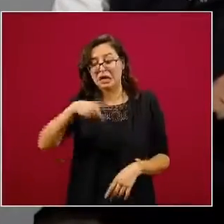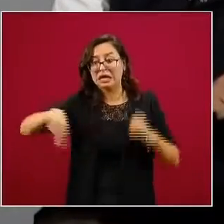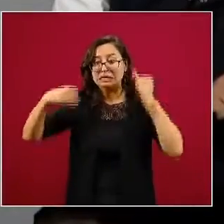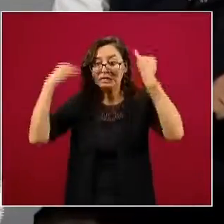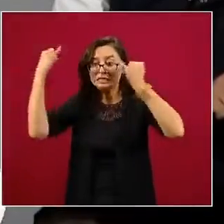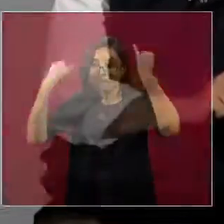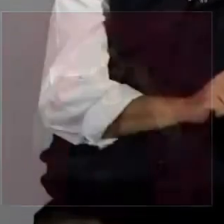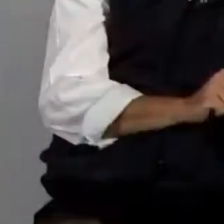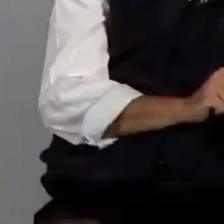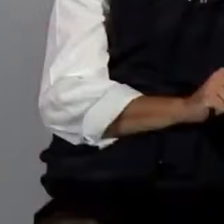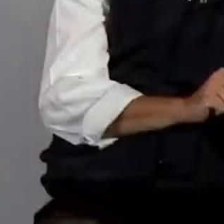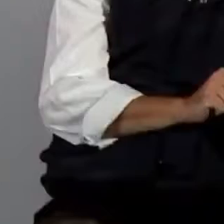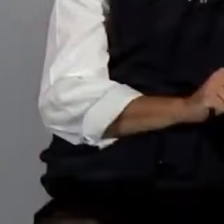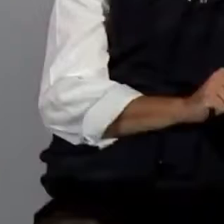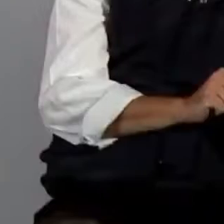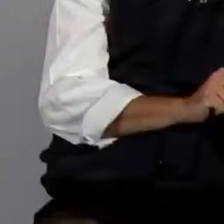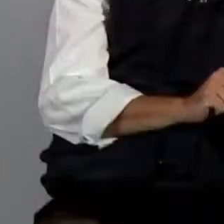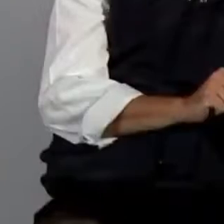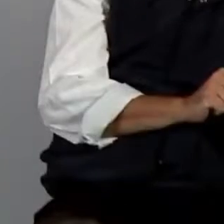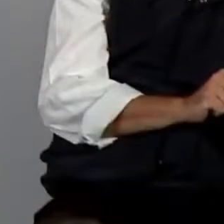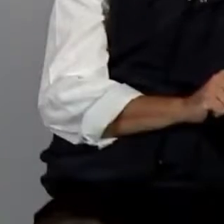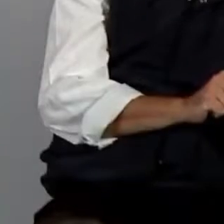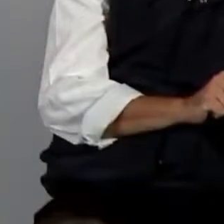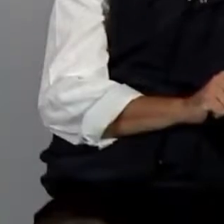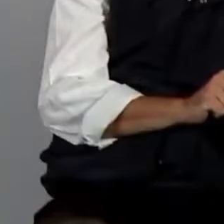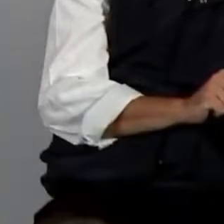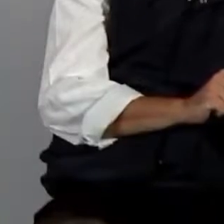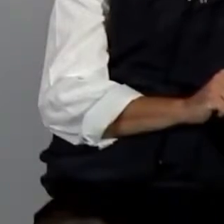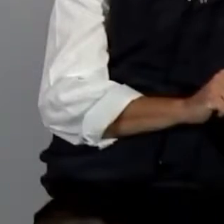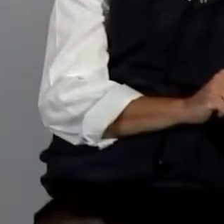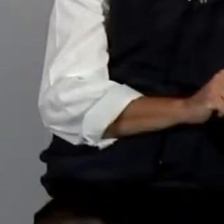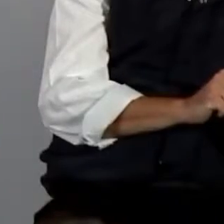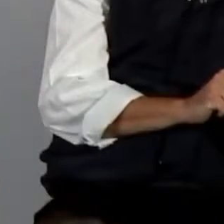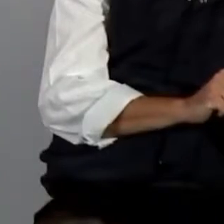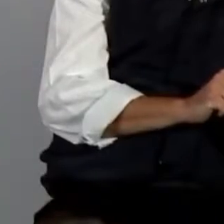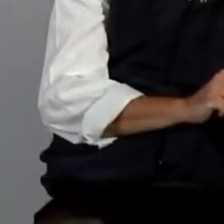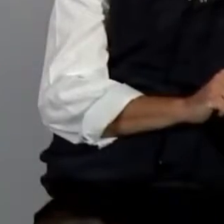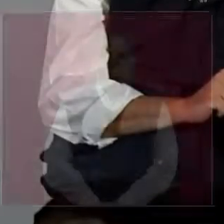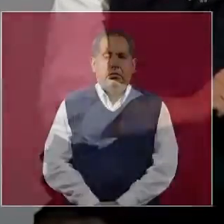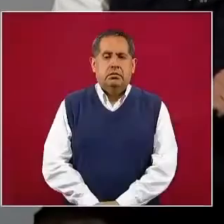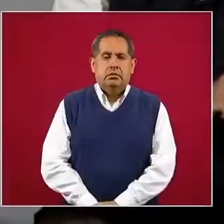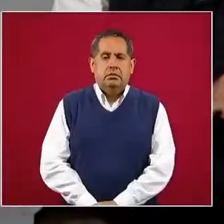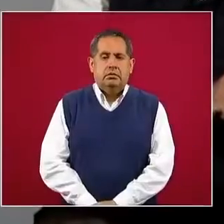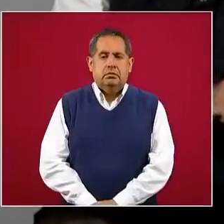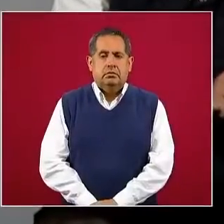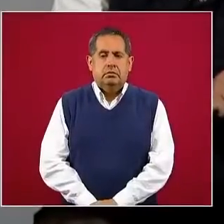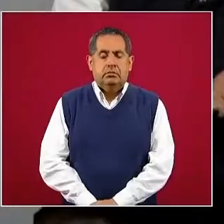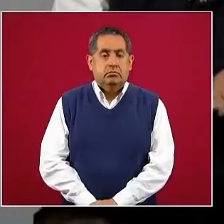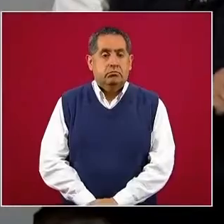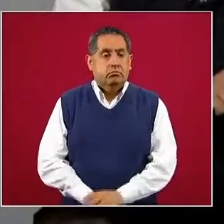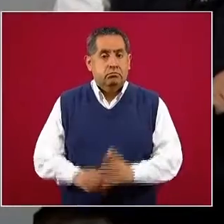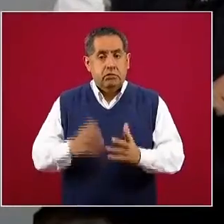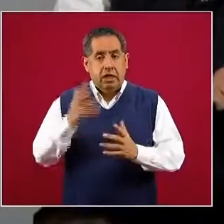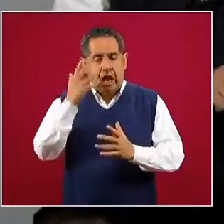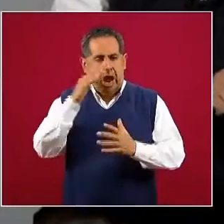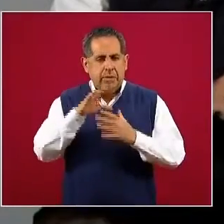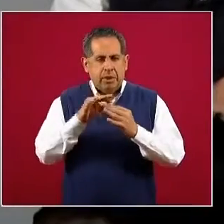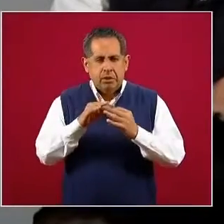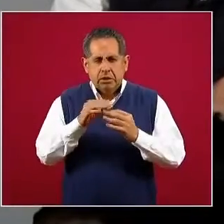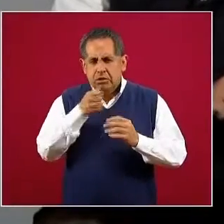sin habilitarse y con muchos ires y venires respecto a qué iba a ocurrir. Estuvimos